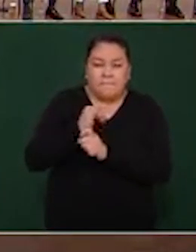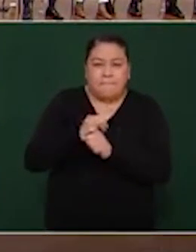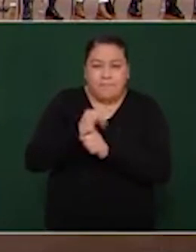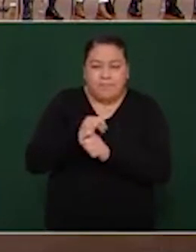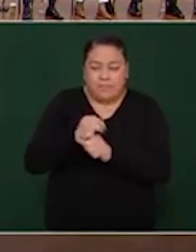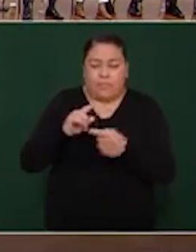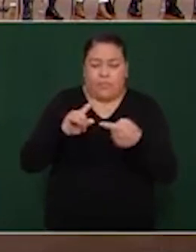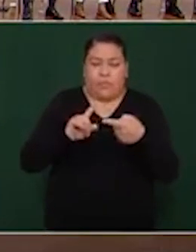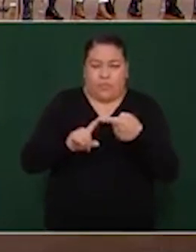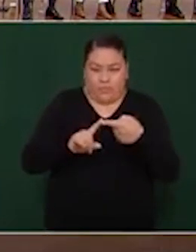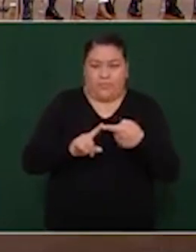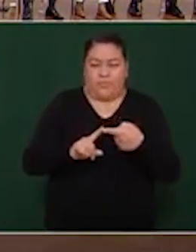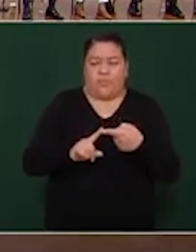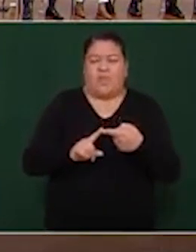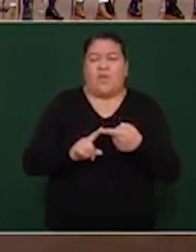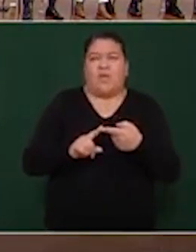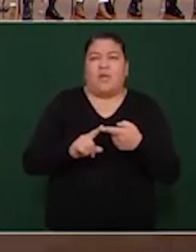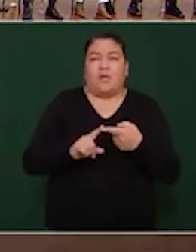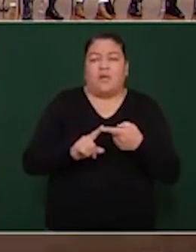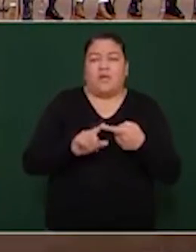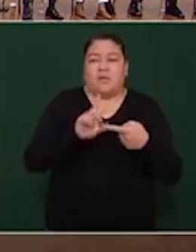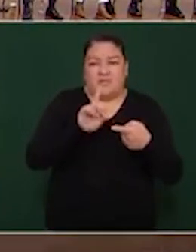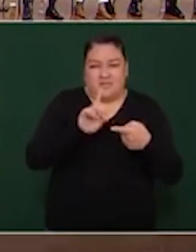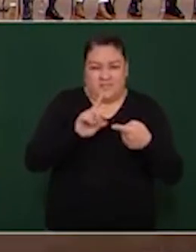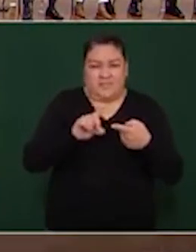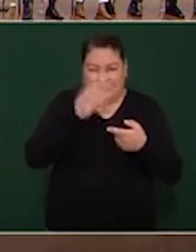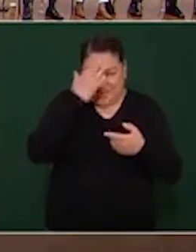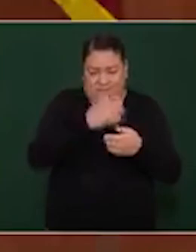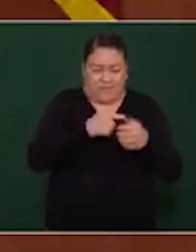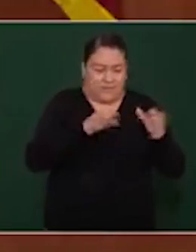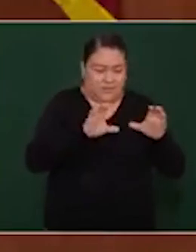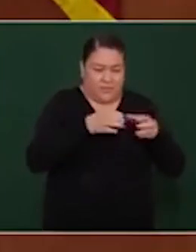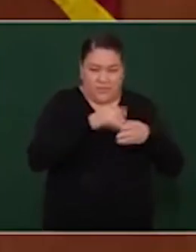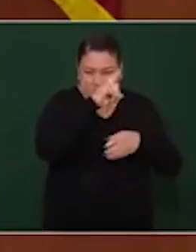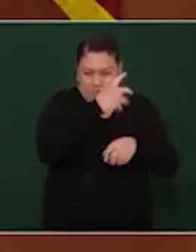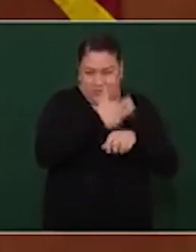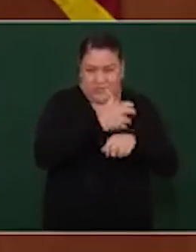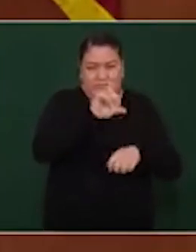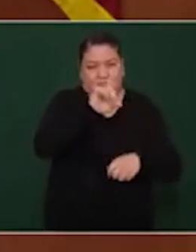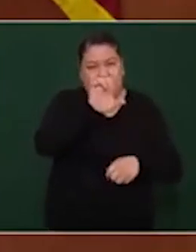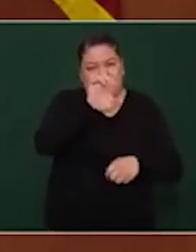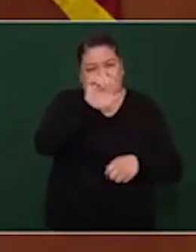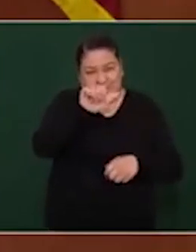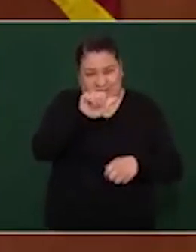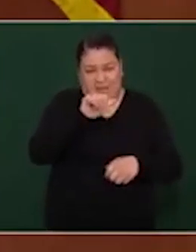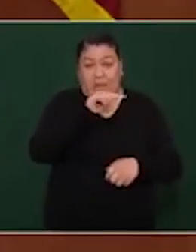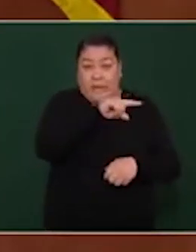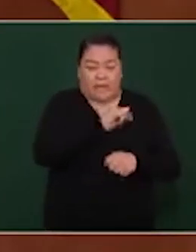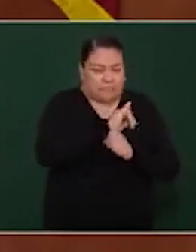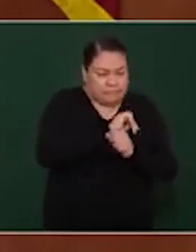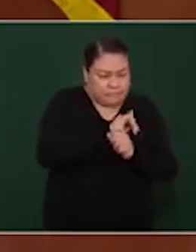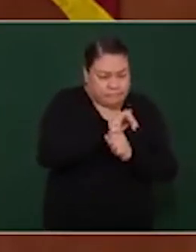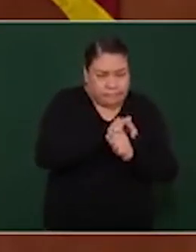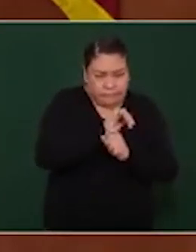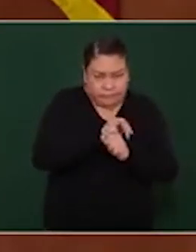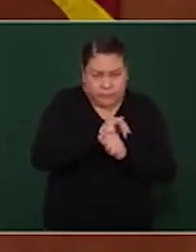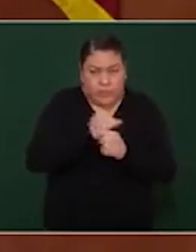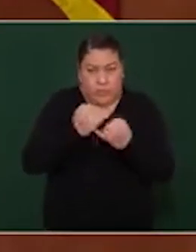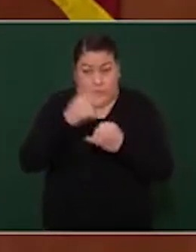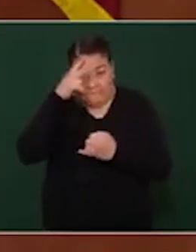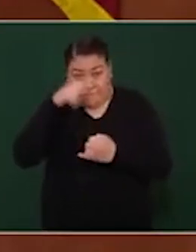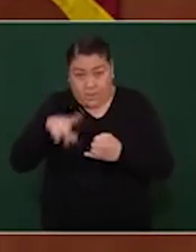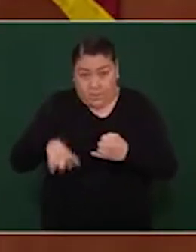Tabaco, Alcohol, Armamento y Explosivos de Estados Unidos en coordinación con el